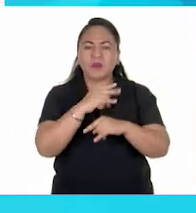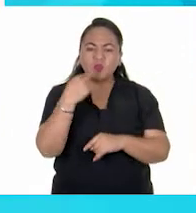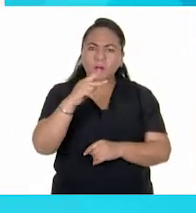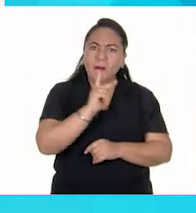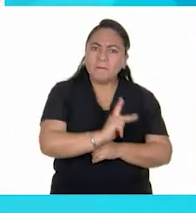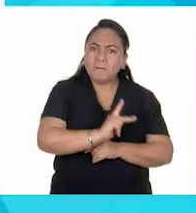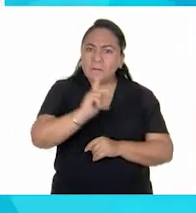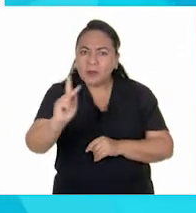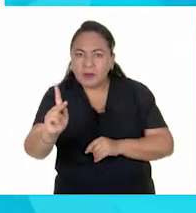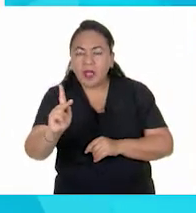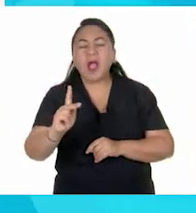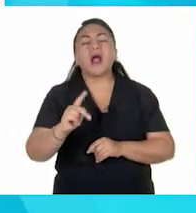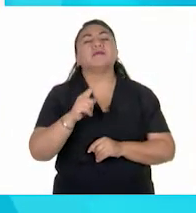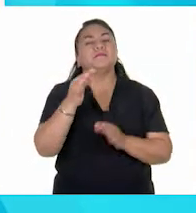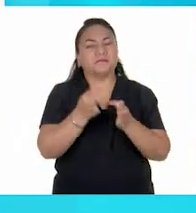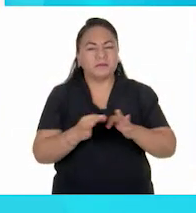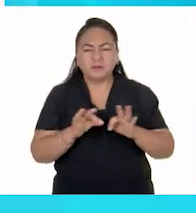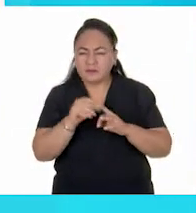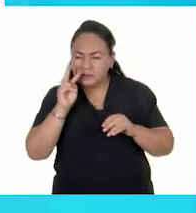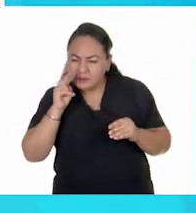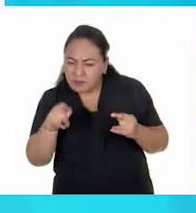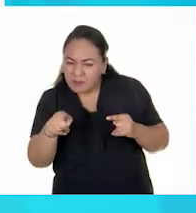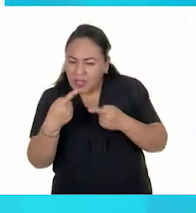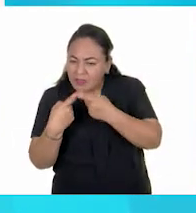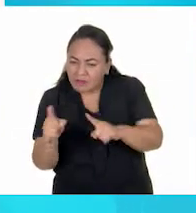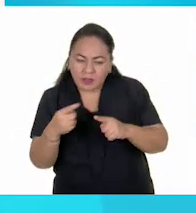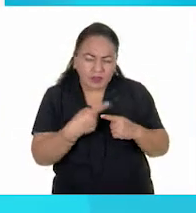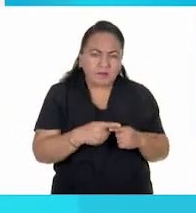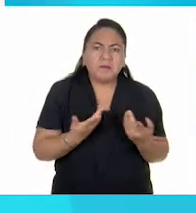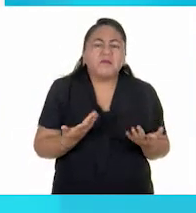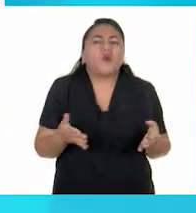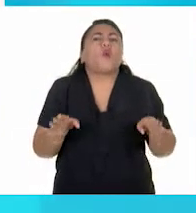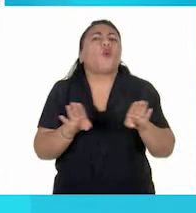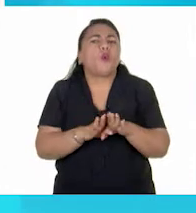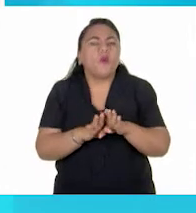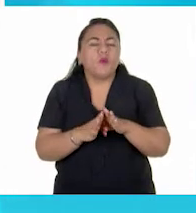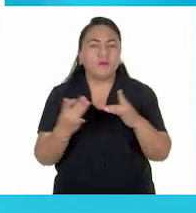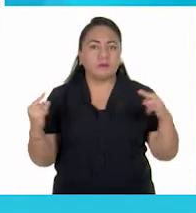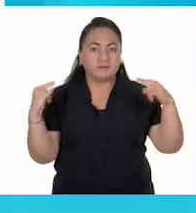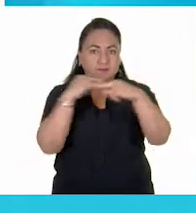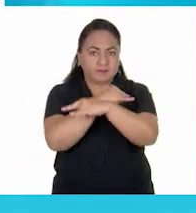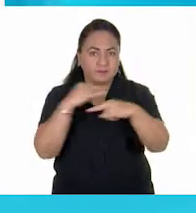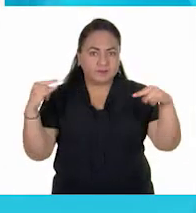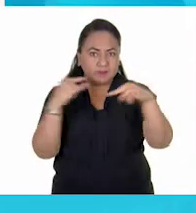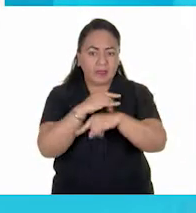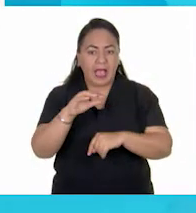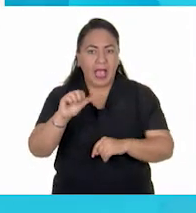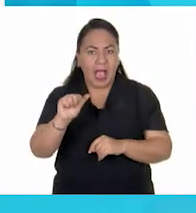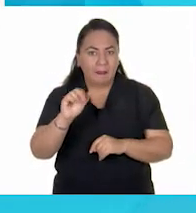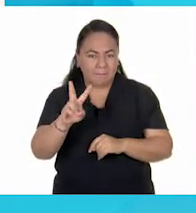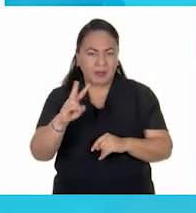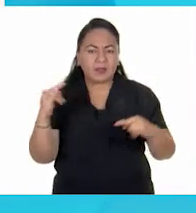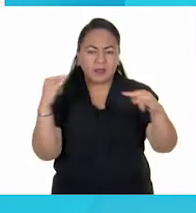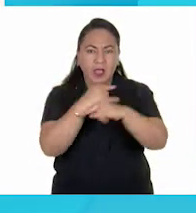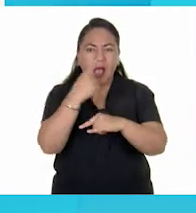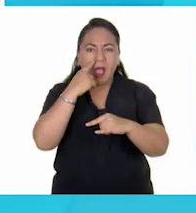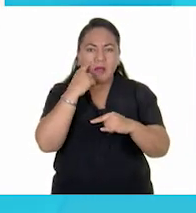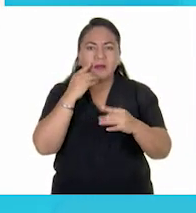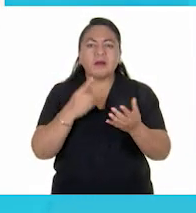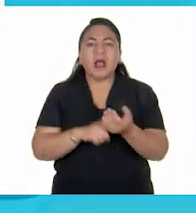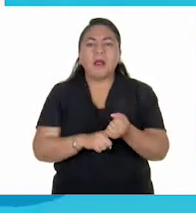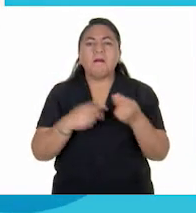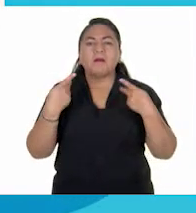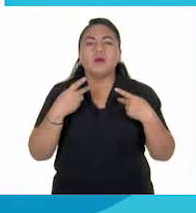eso es importante que sepas diferenciarlas. ¿Pero cómo? Las avenidas suelen ser vías principales, por lo general tienen